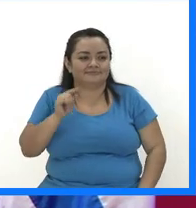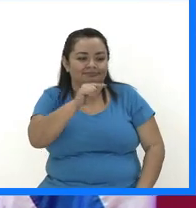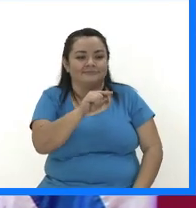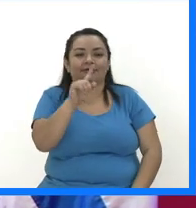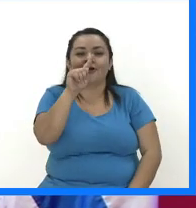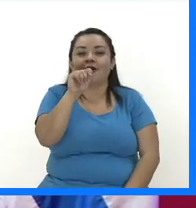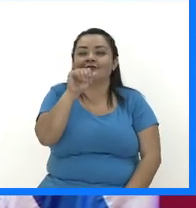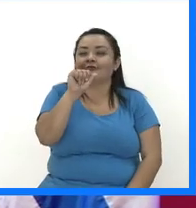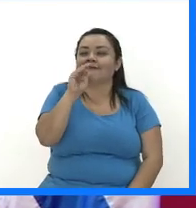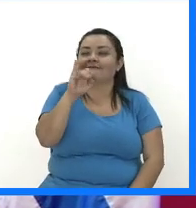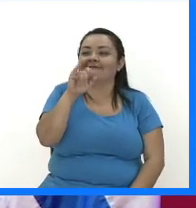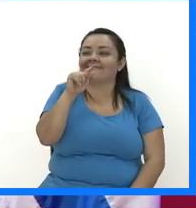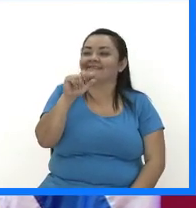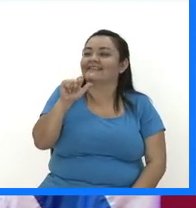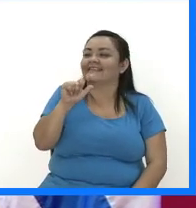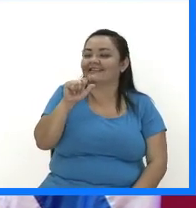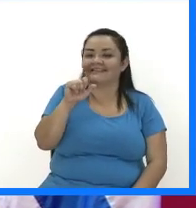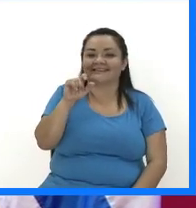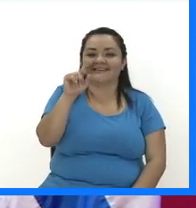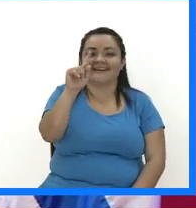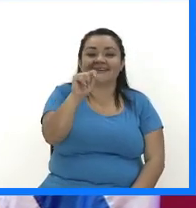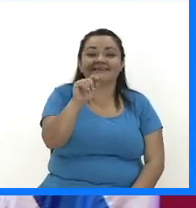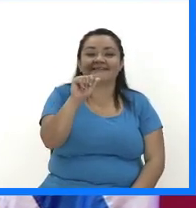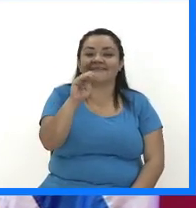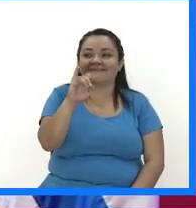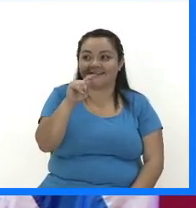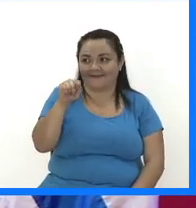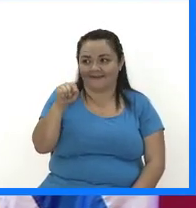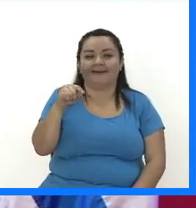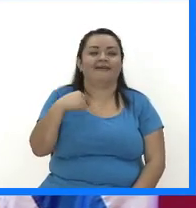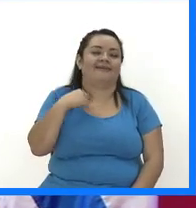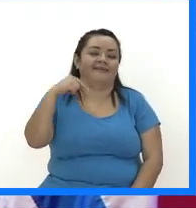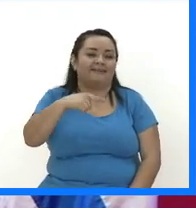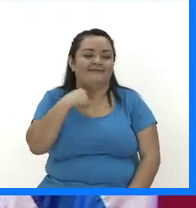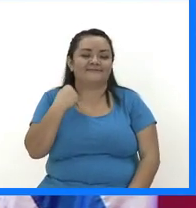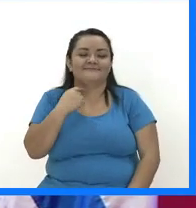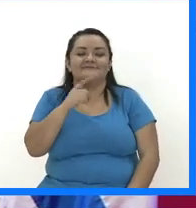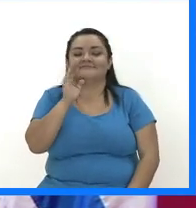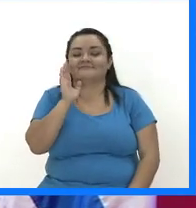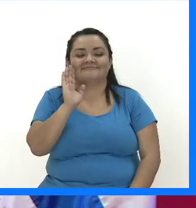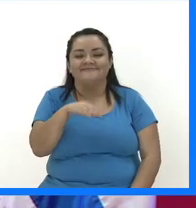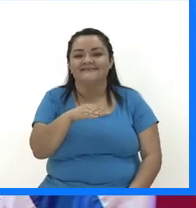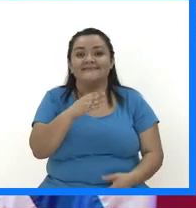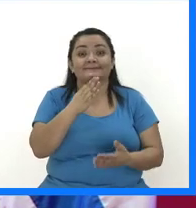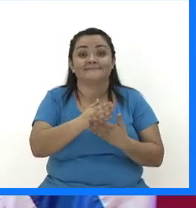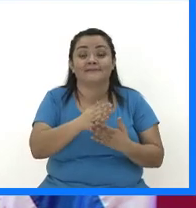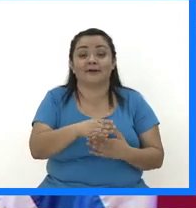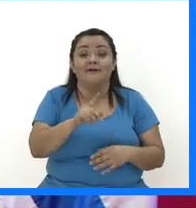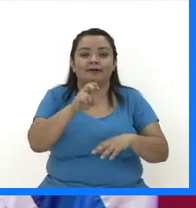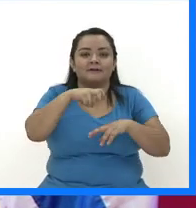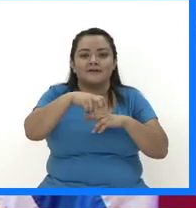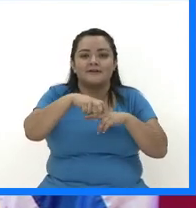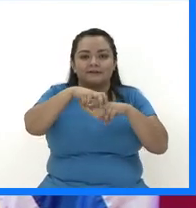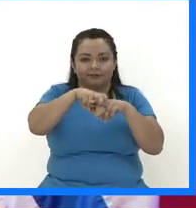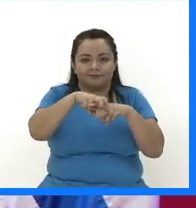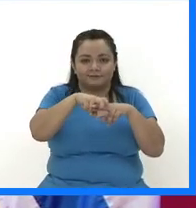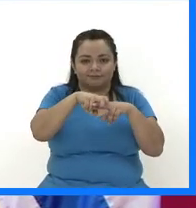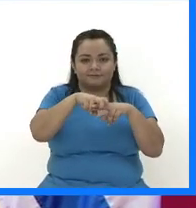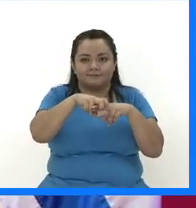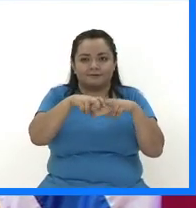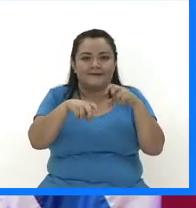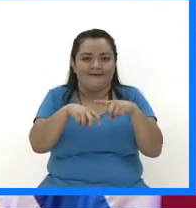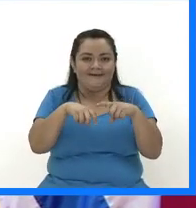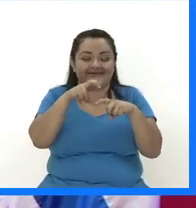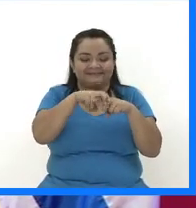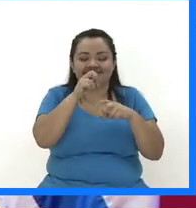tobita tomé y me decía señora tema tócame pero era una época maravillosa pero lo agradecí a la